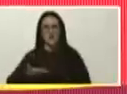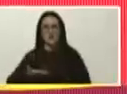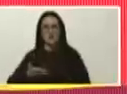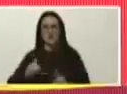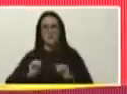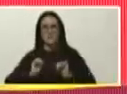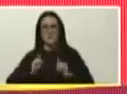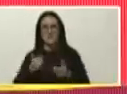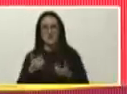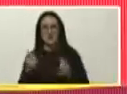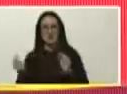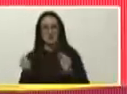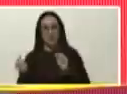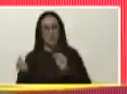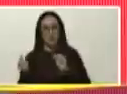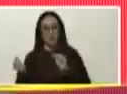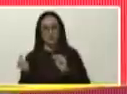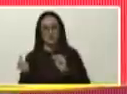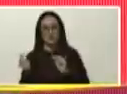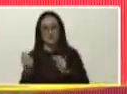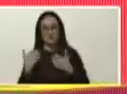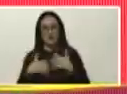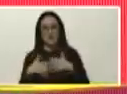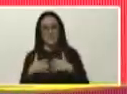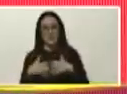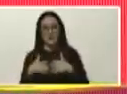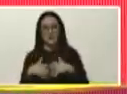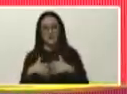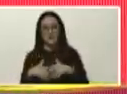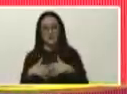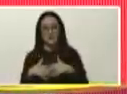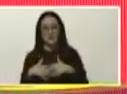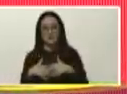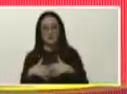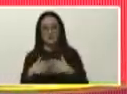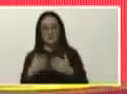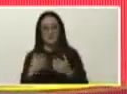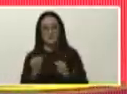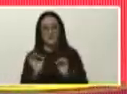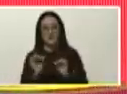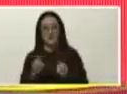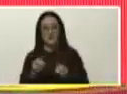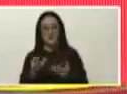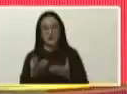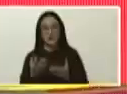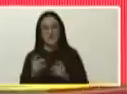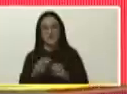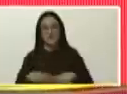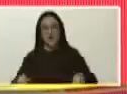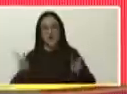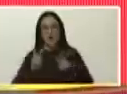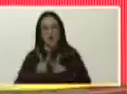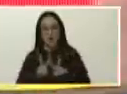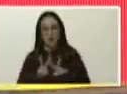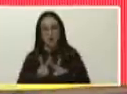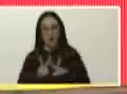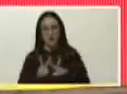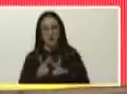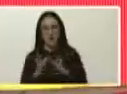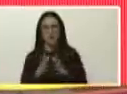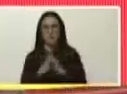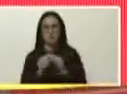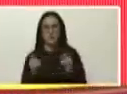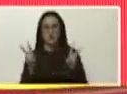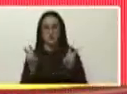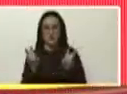comenzar a abrir un debate de una industria que genere valor agregado en toda la